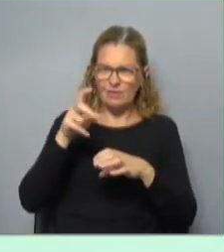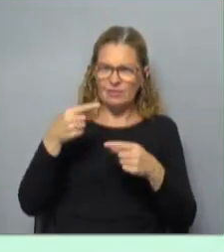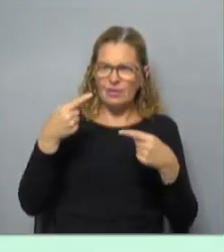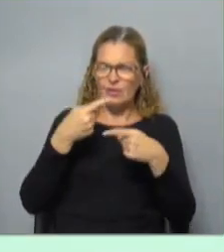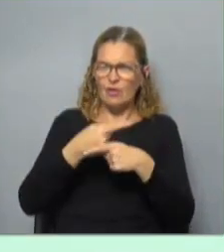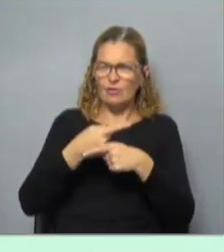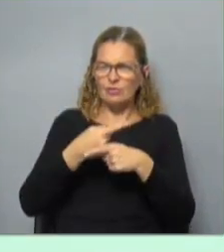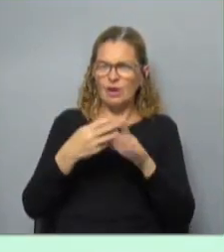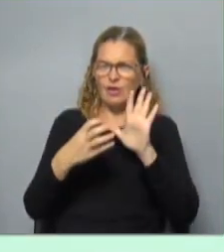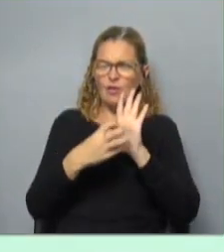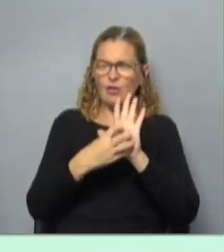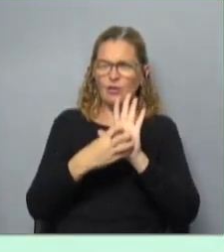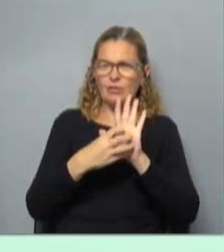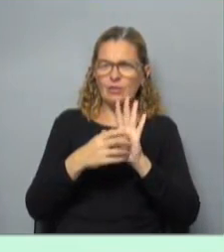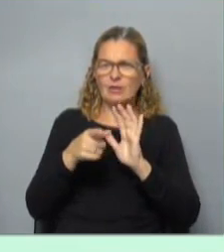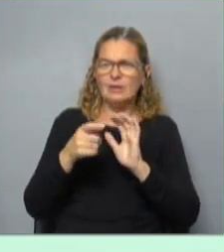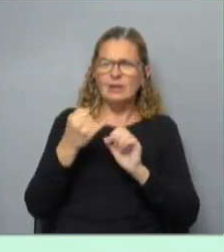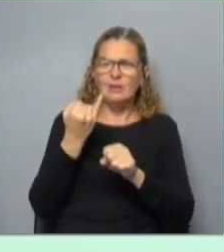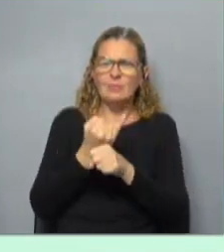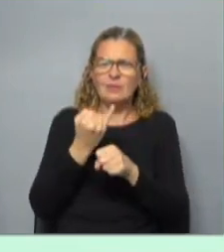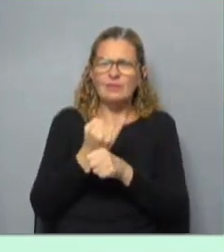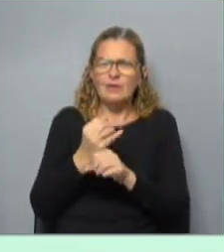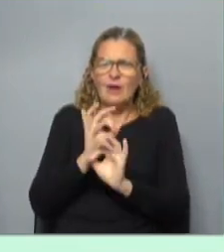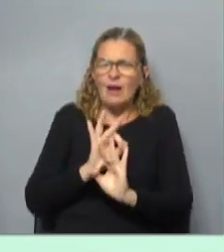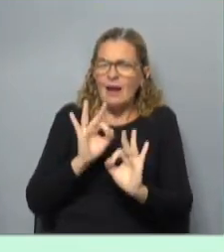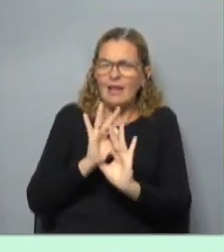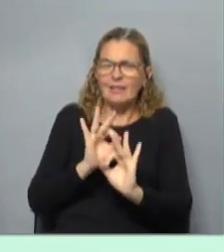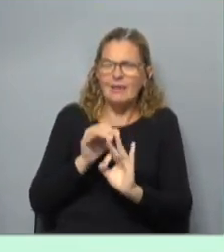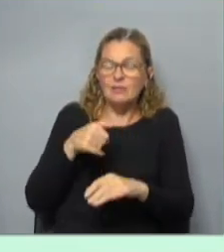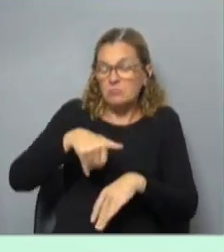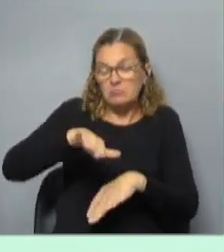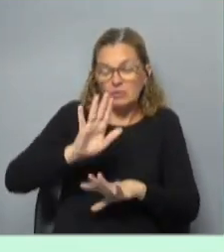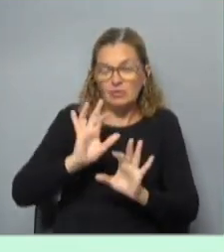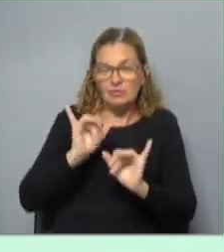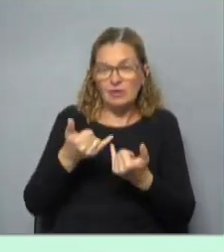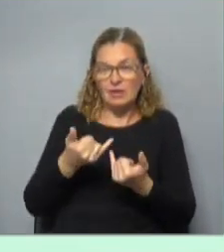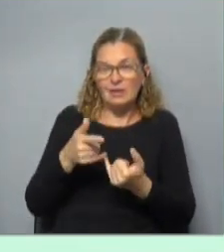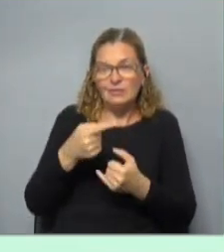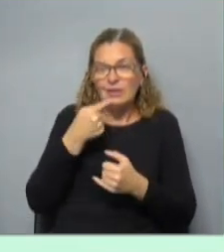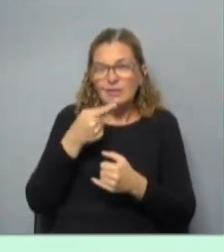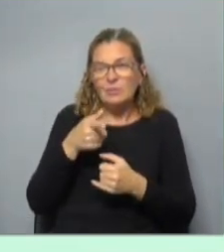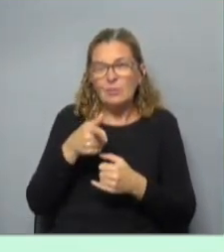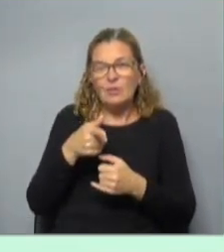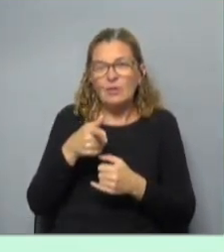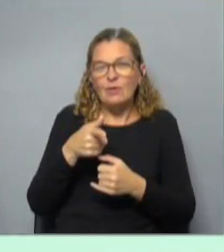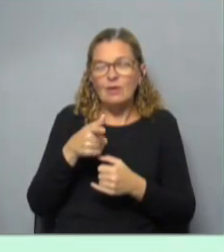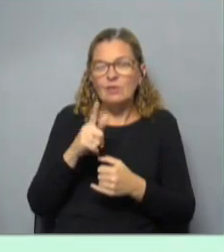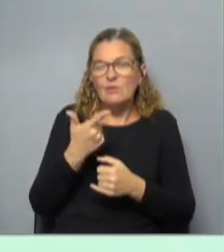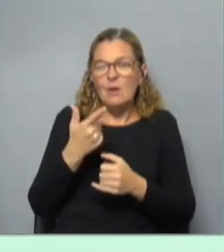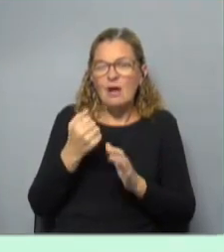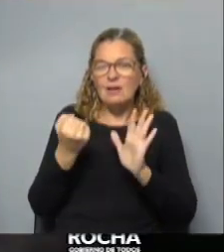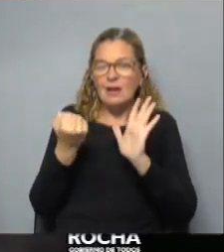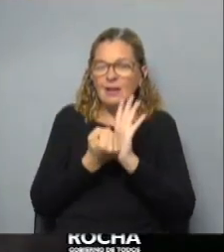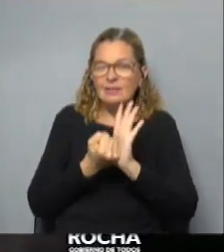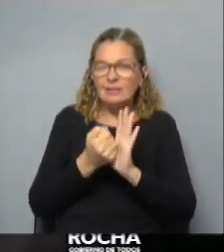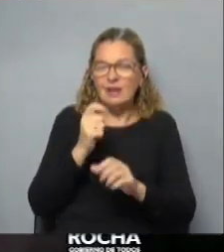el código civil pero que inspeccionaba hizo alguien actuó de oficio nadie sucedió y ya está a eso nos referimos con que no hay garantía jurídica